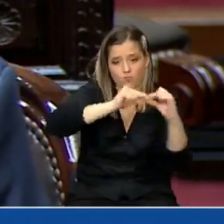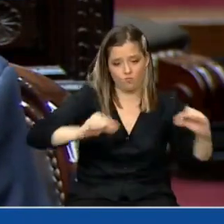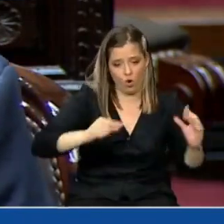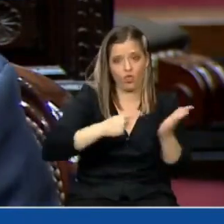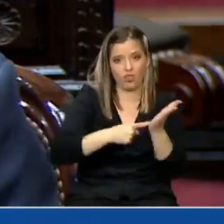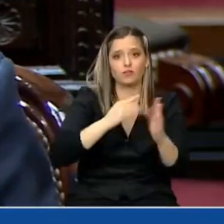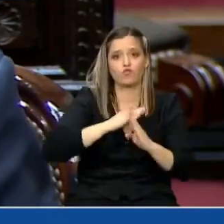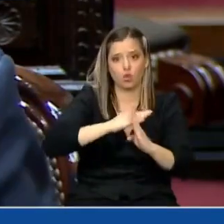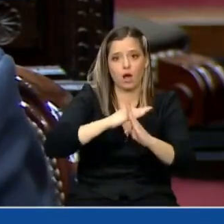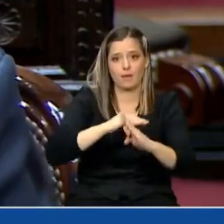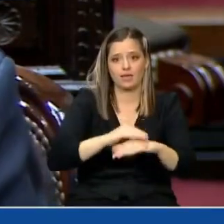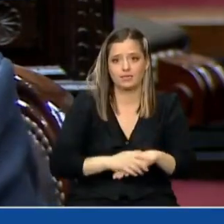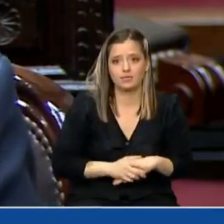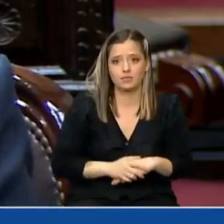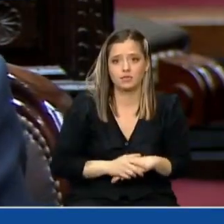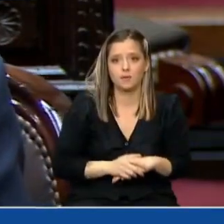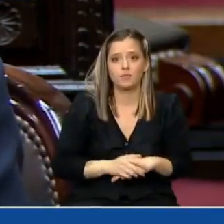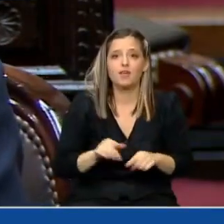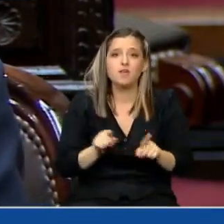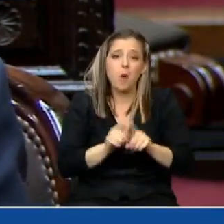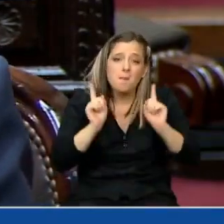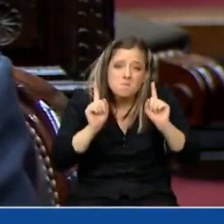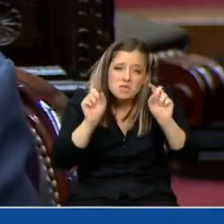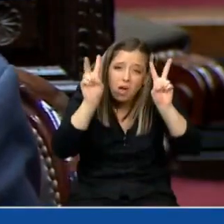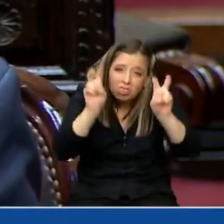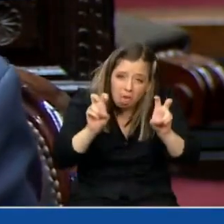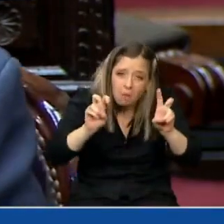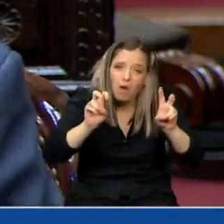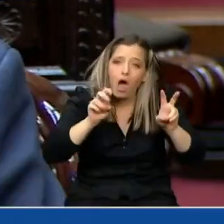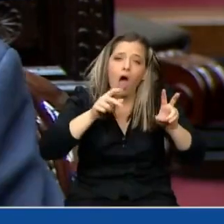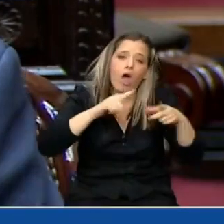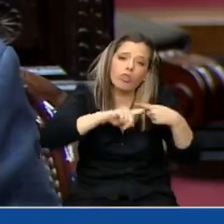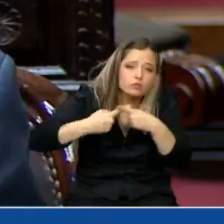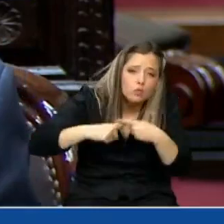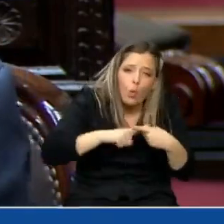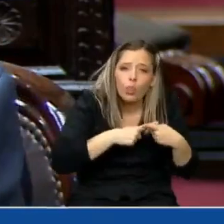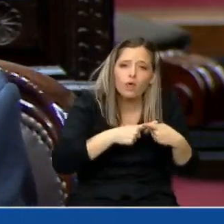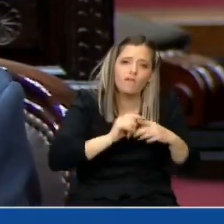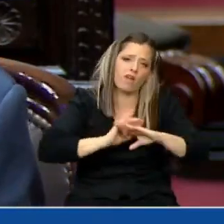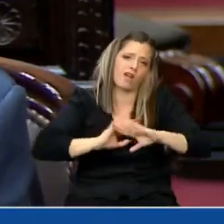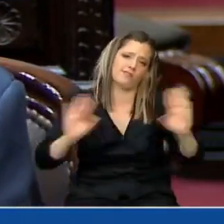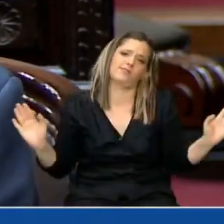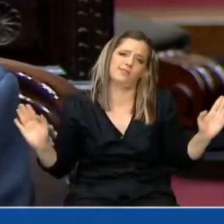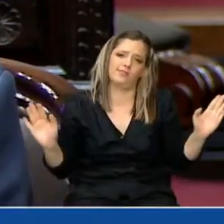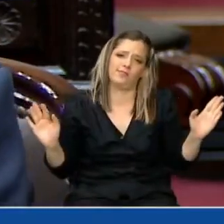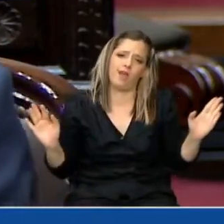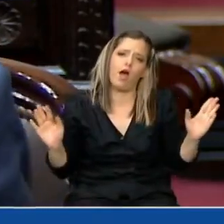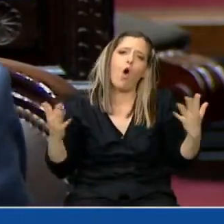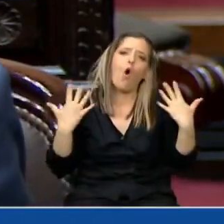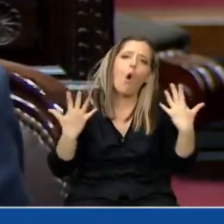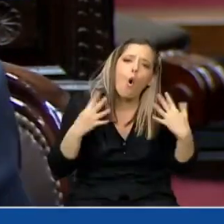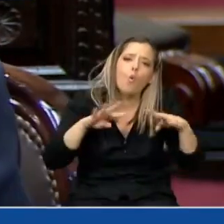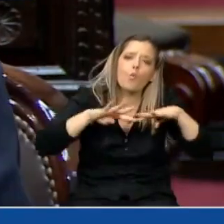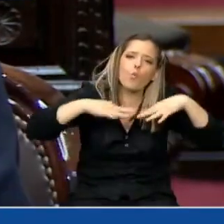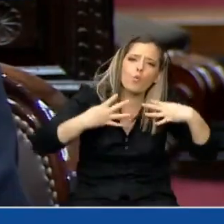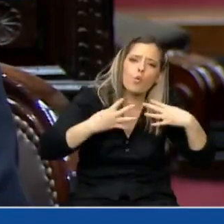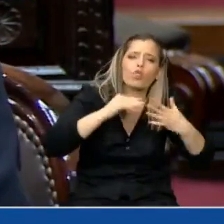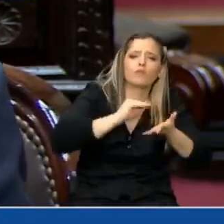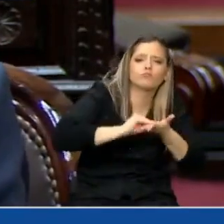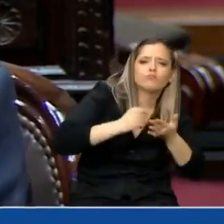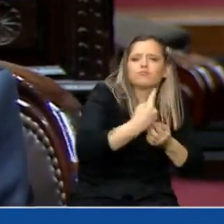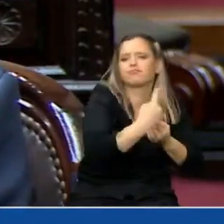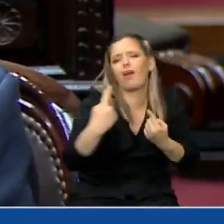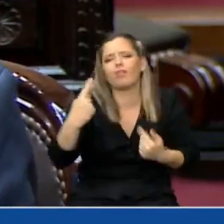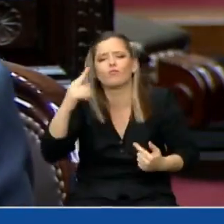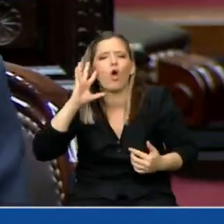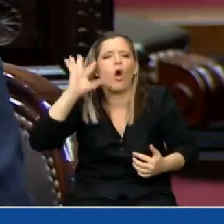podemos estar discutiendo estas cosas. Acá tenemos un abismo de diferencias, es la democracia.